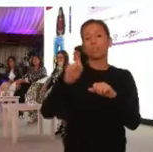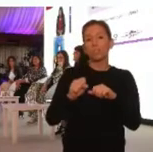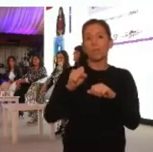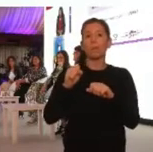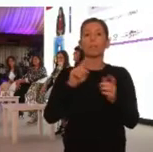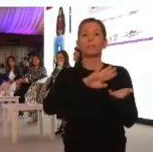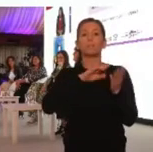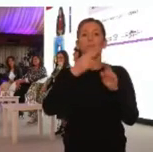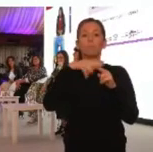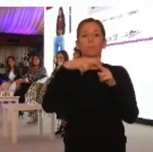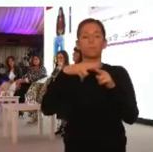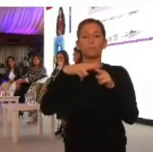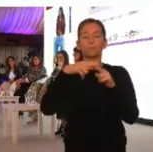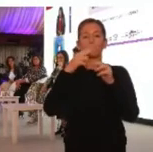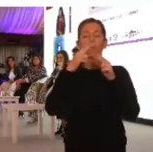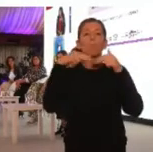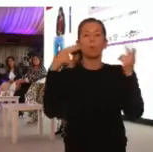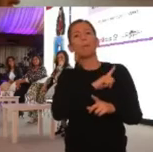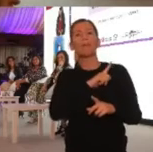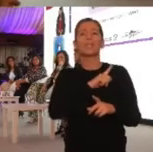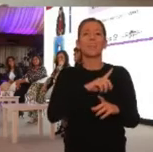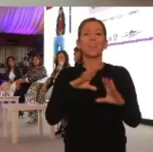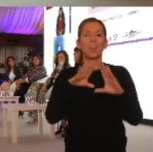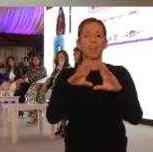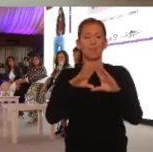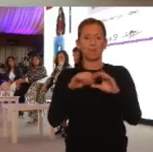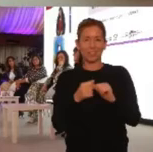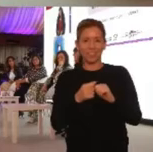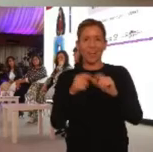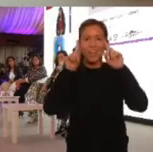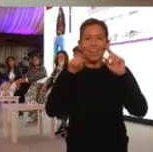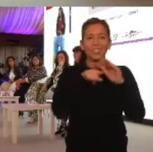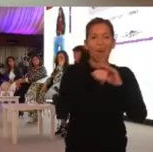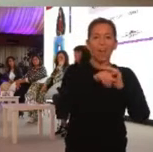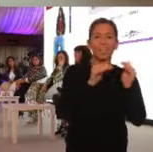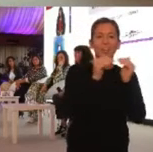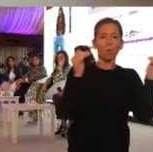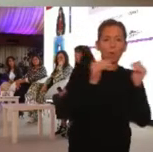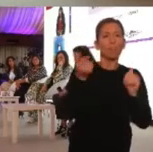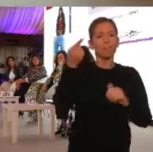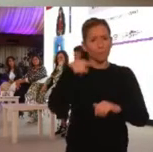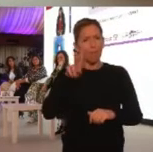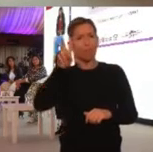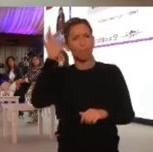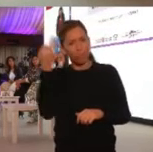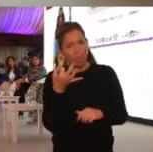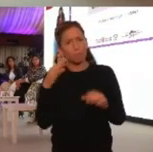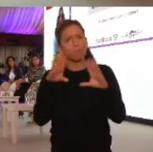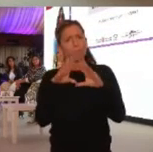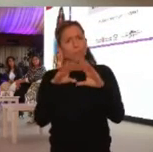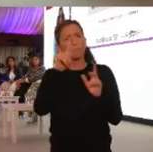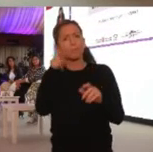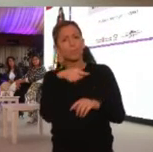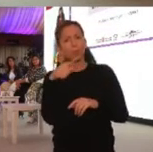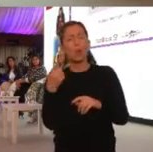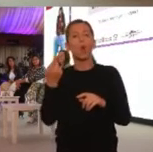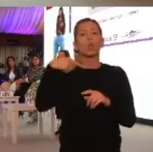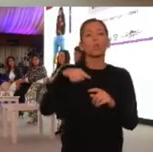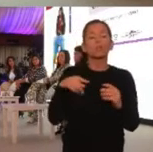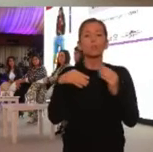Teníamos un debate ya hace un tiempo, hace muchos años, si un agente de igualdad tenía que ser también feminista, y teníamos posiciones,